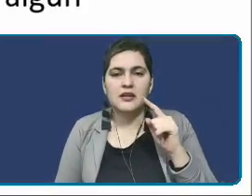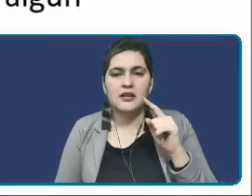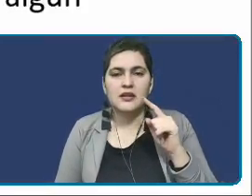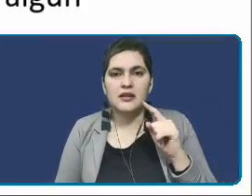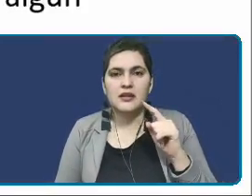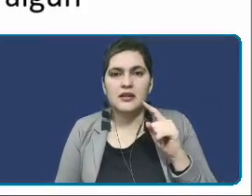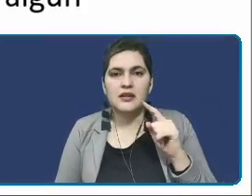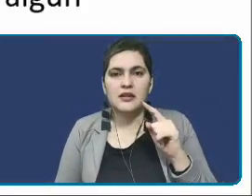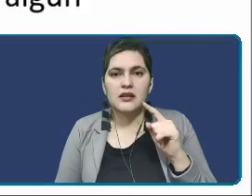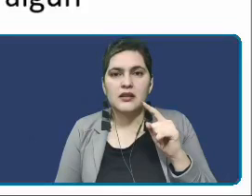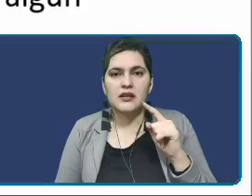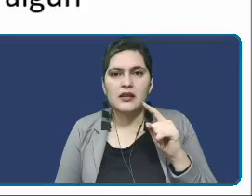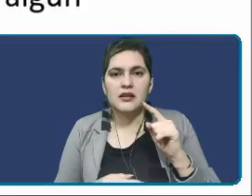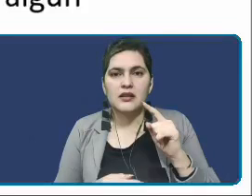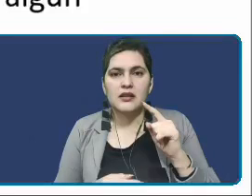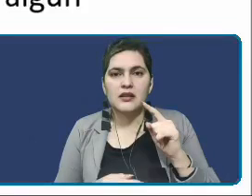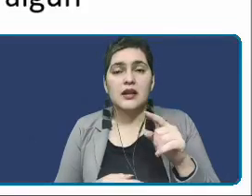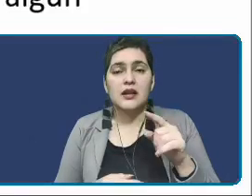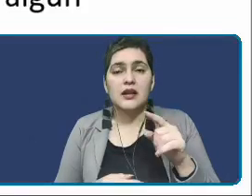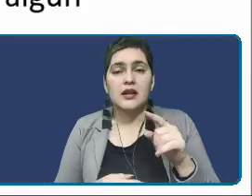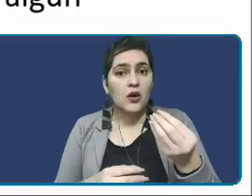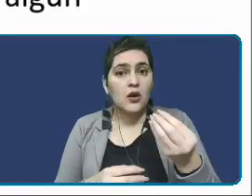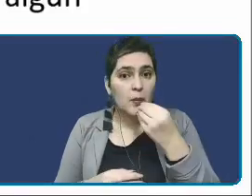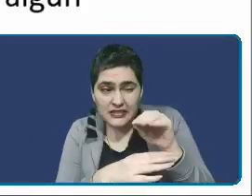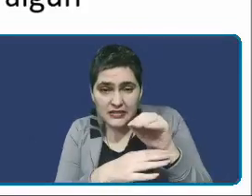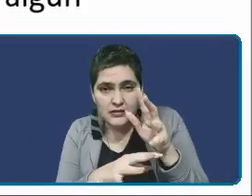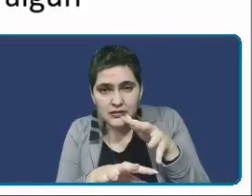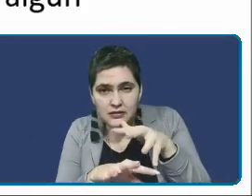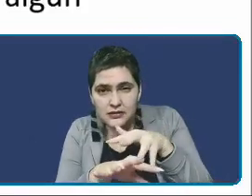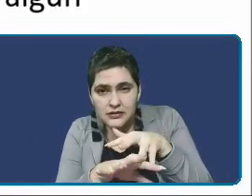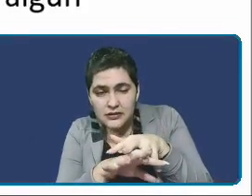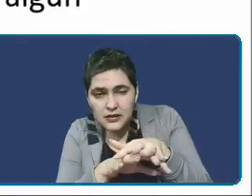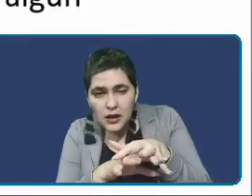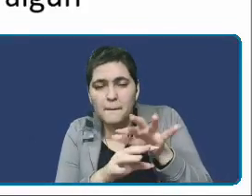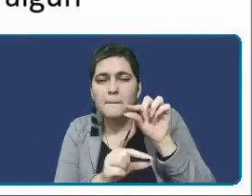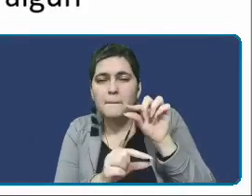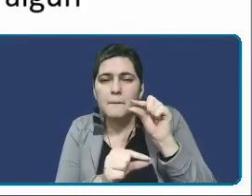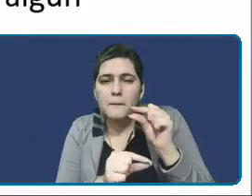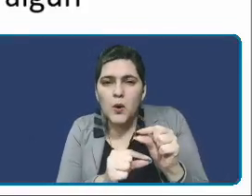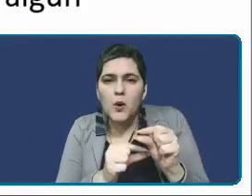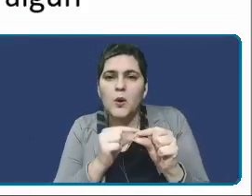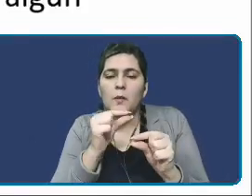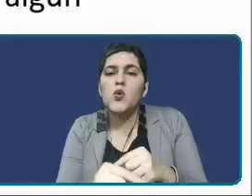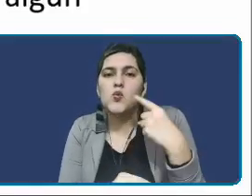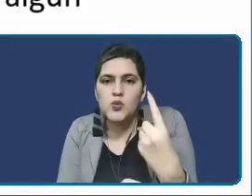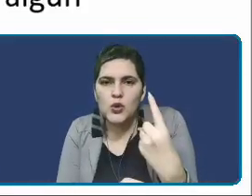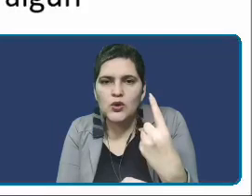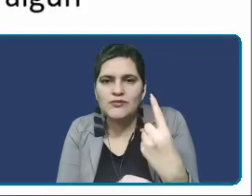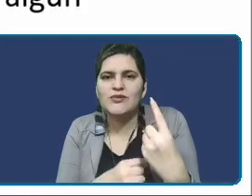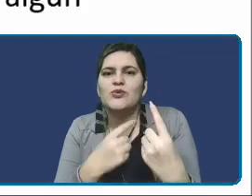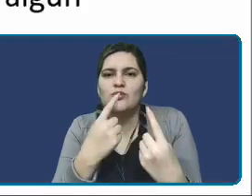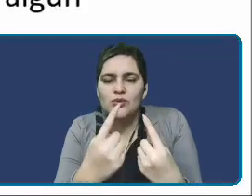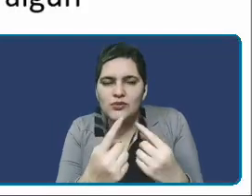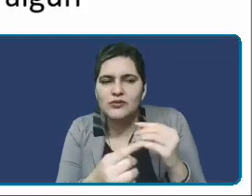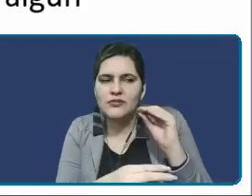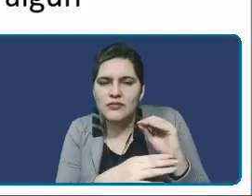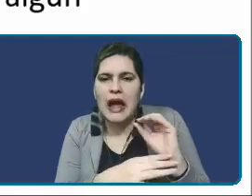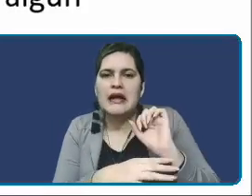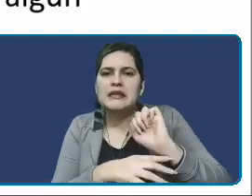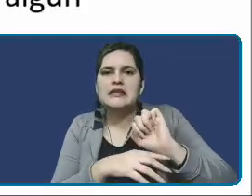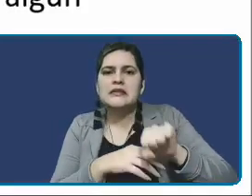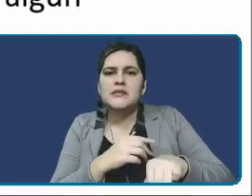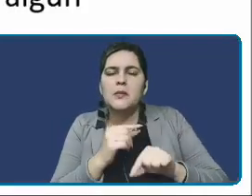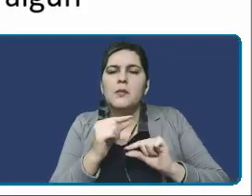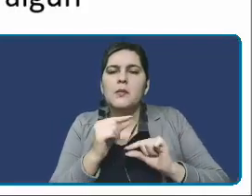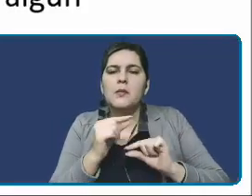yo requiero consumir, es ir de a poco, de uno en vez, para ir logrando entonces la aceptación. ¿Ya? Y acá no hemos hablado